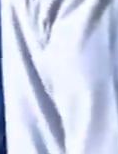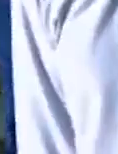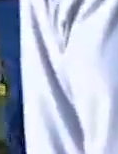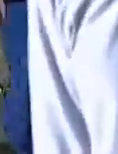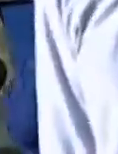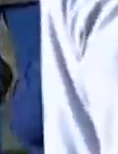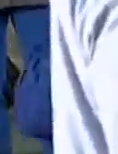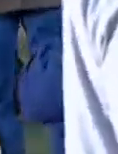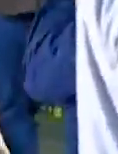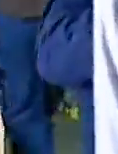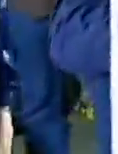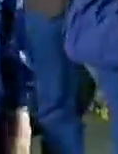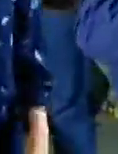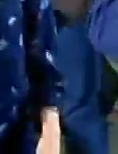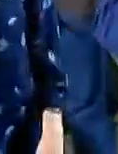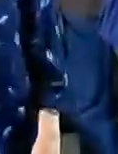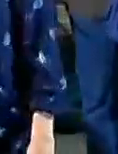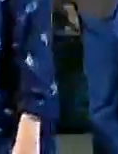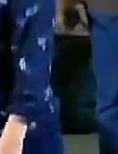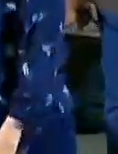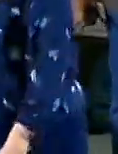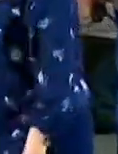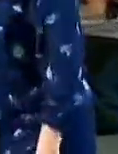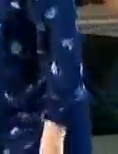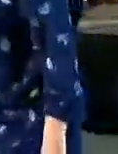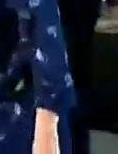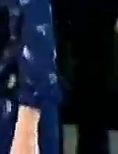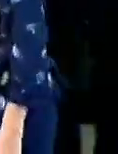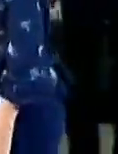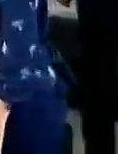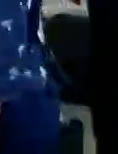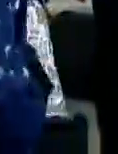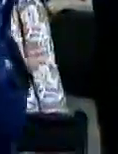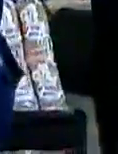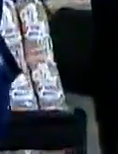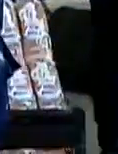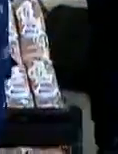la guitarra le da un toque